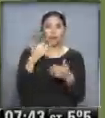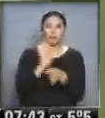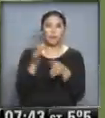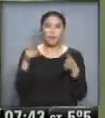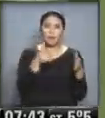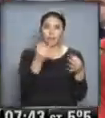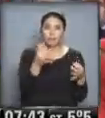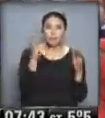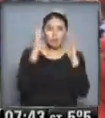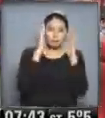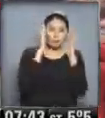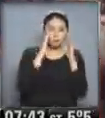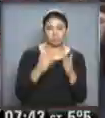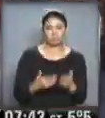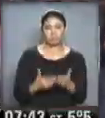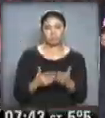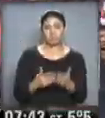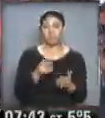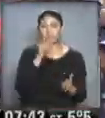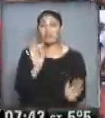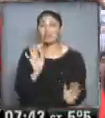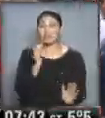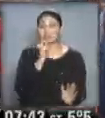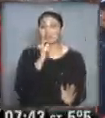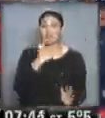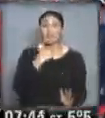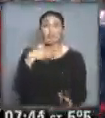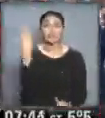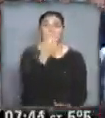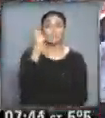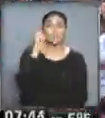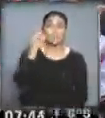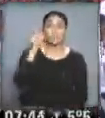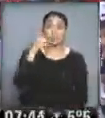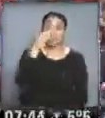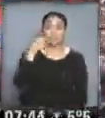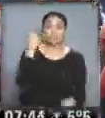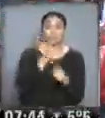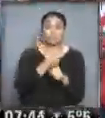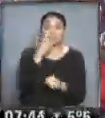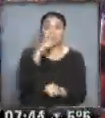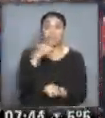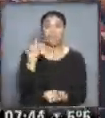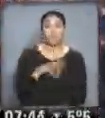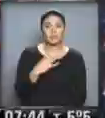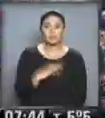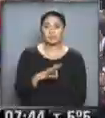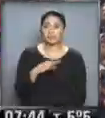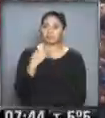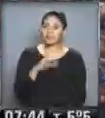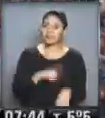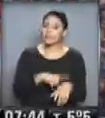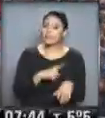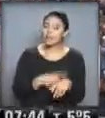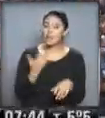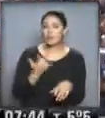en la mentalidad. Creo que para poder llegar al título y llegar al campeonato se necesita